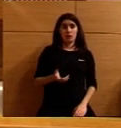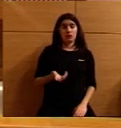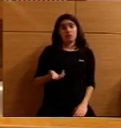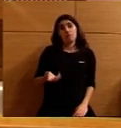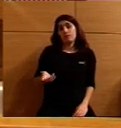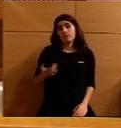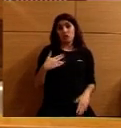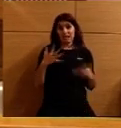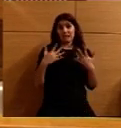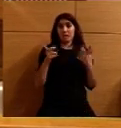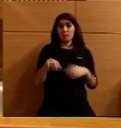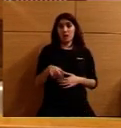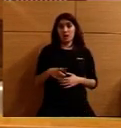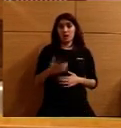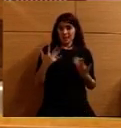sea,